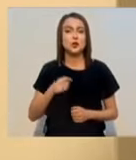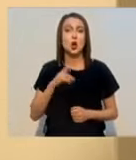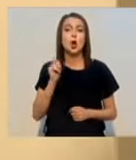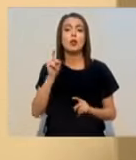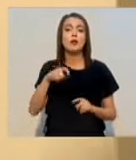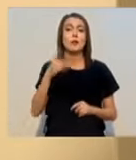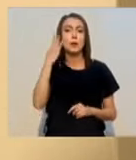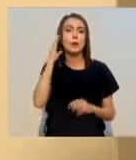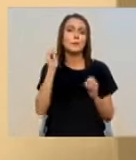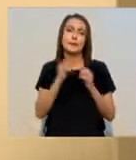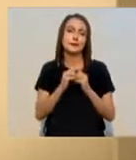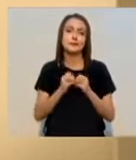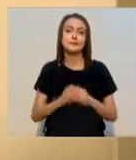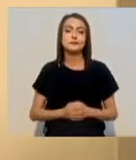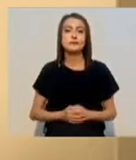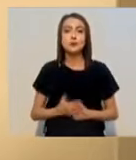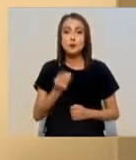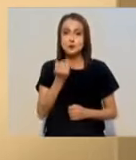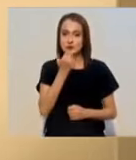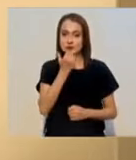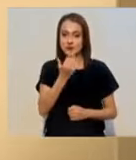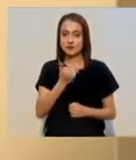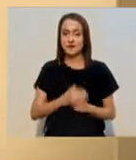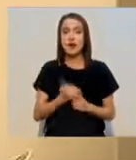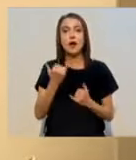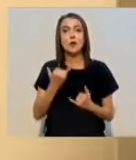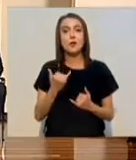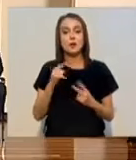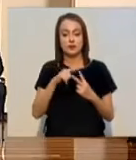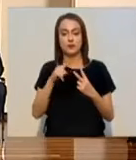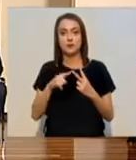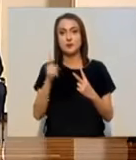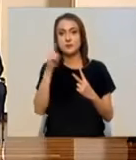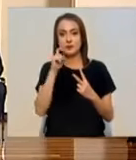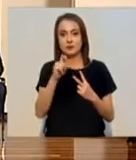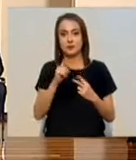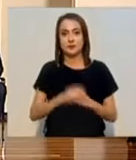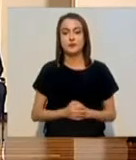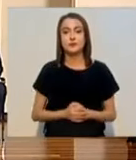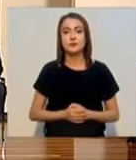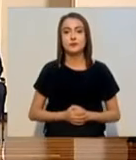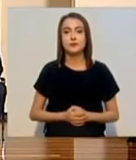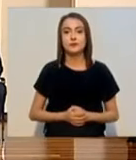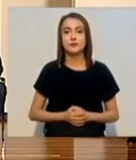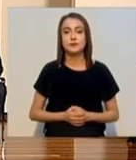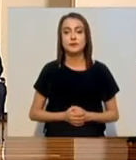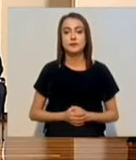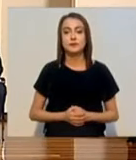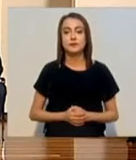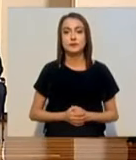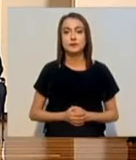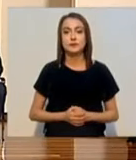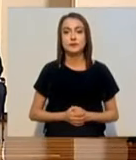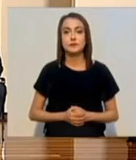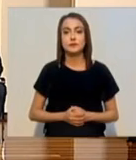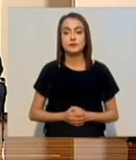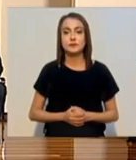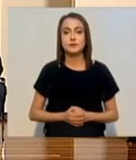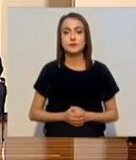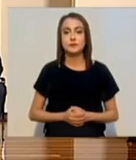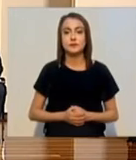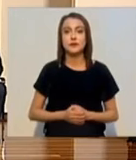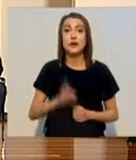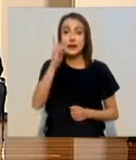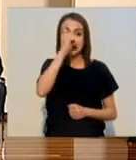más. Muchísimas gracias, don Edgar. Nos quedan dos consultas de los medios regionales. La siguiente es para el doctor